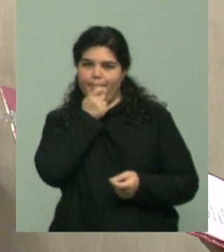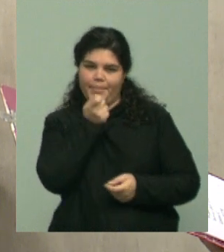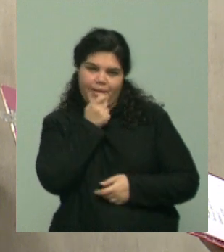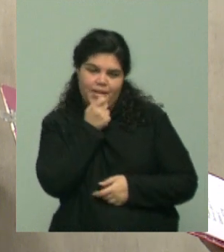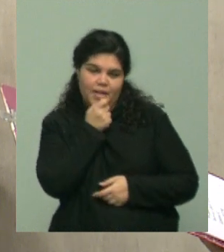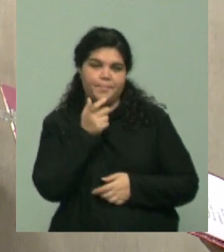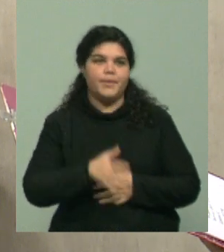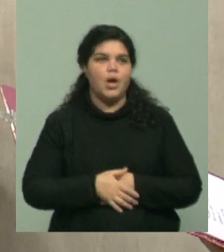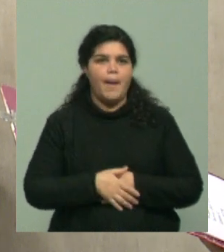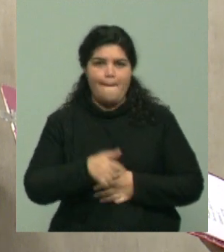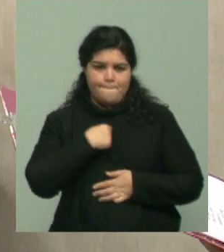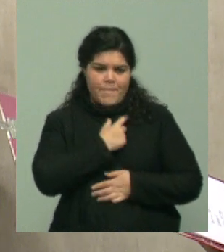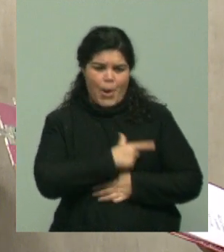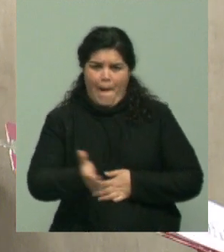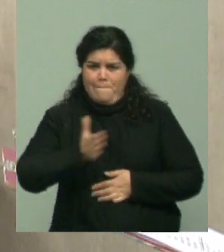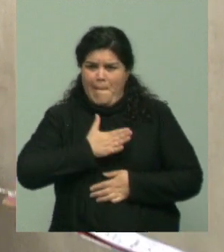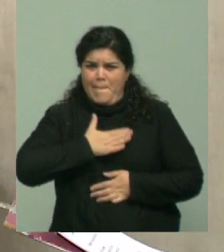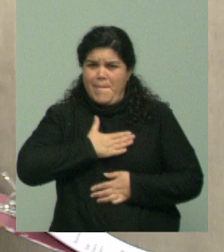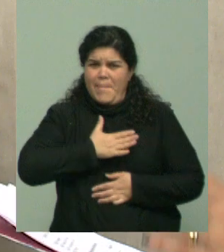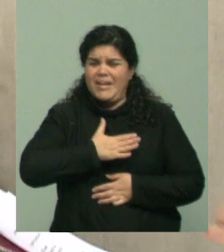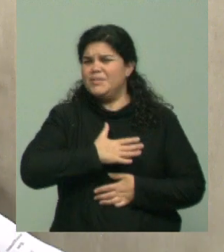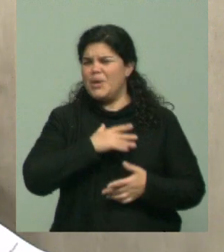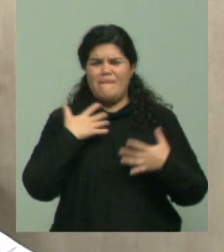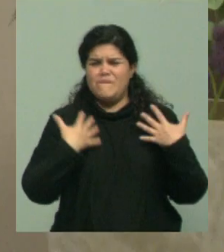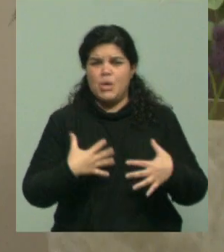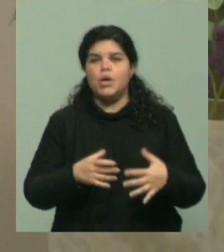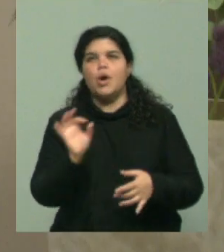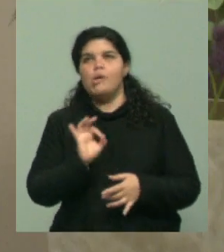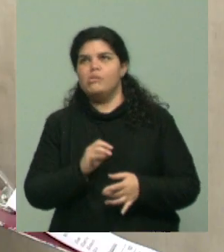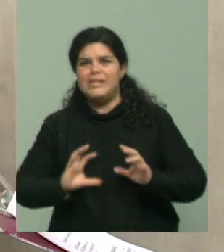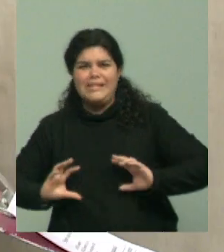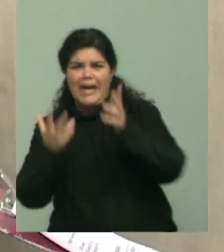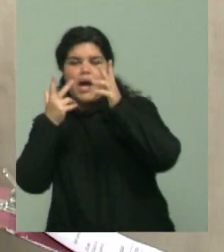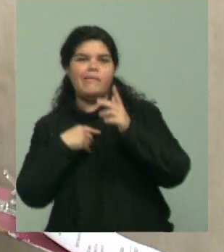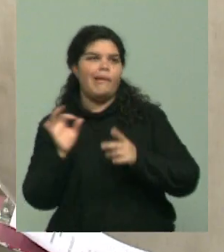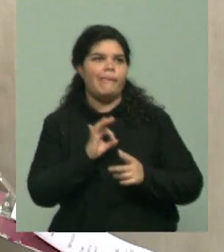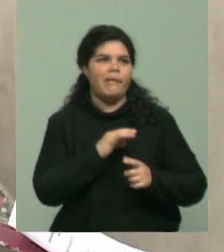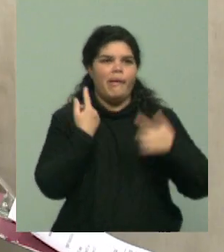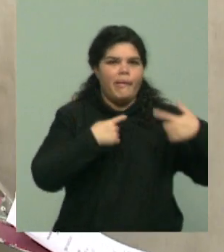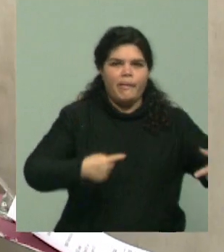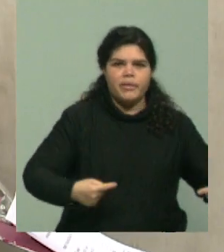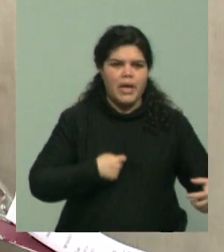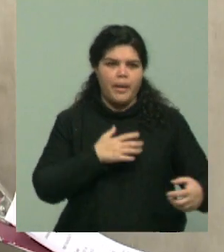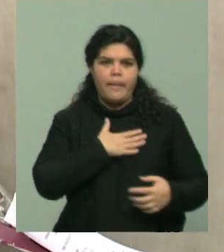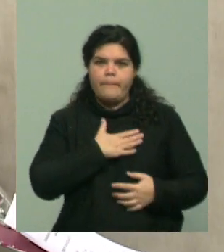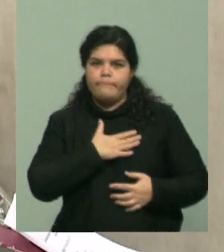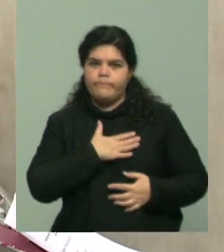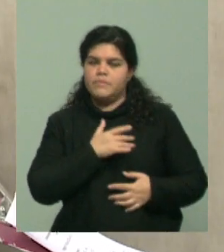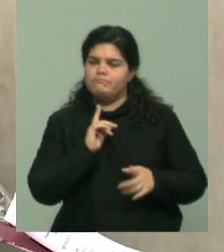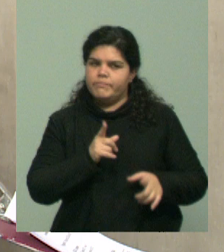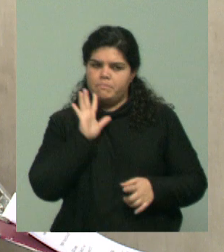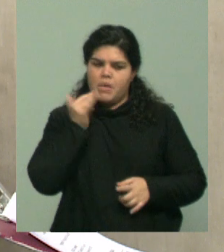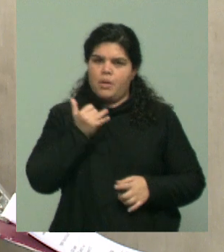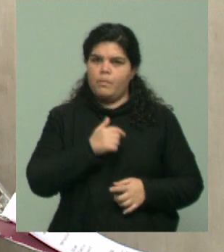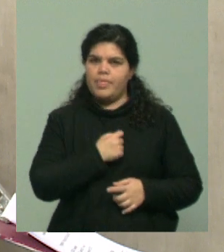pasemos así algún momento efusivo así, o de rabia o alguna alteración, una rabieta por ahí, que empieza la taquicardia. Y